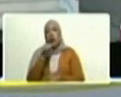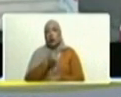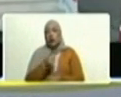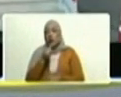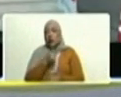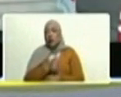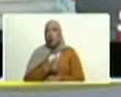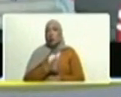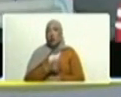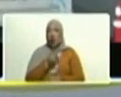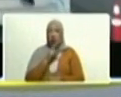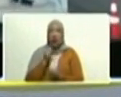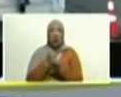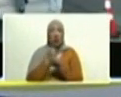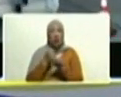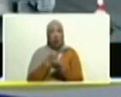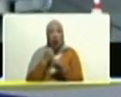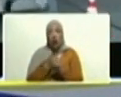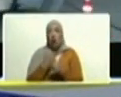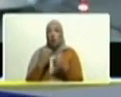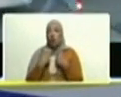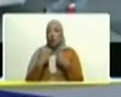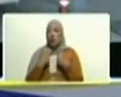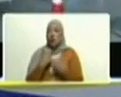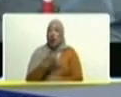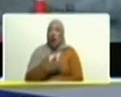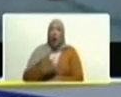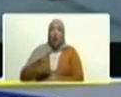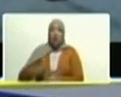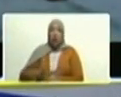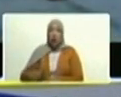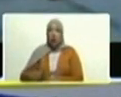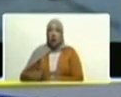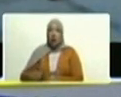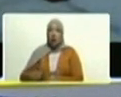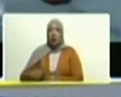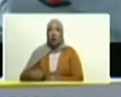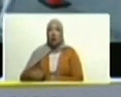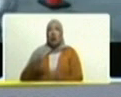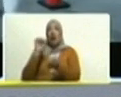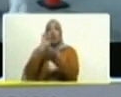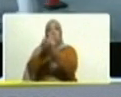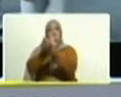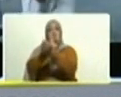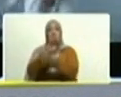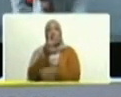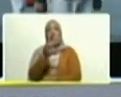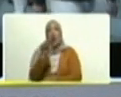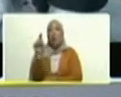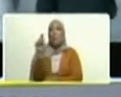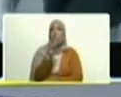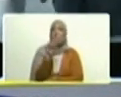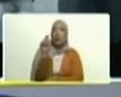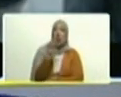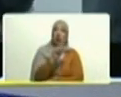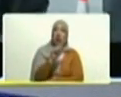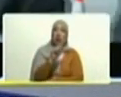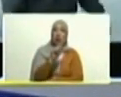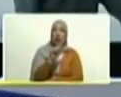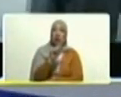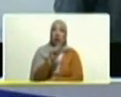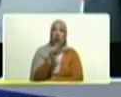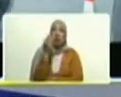mirar el conflicto venezolano y decir, ¿por qué la oposición no se ha levantado en armas? ¿Por qué no se han dado casos de insurrecciones o grandes insurrecciones